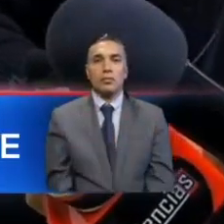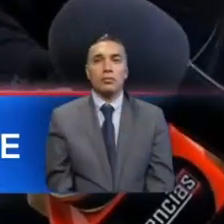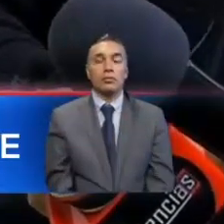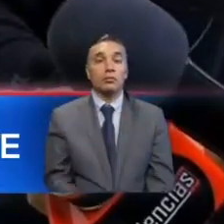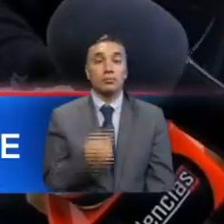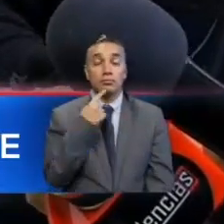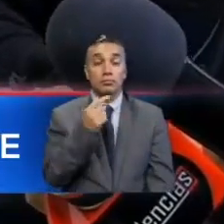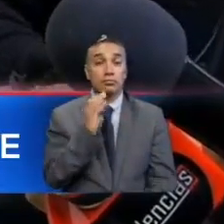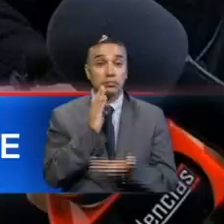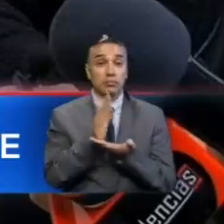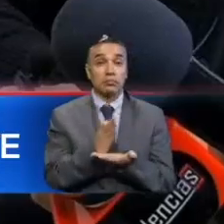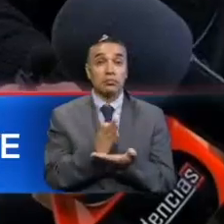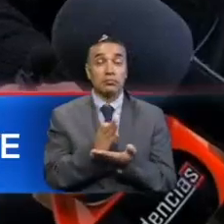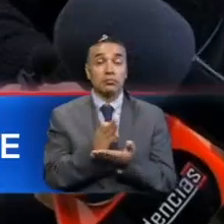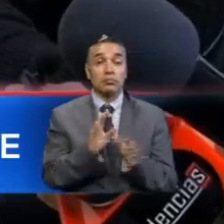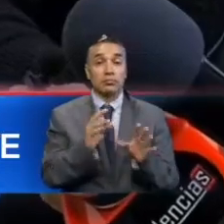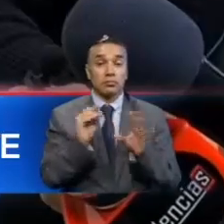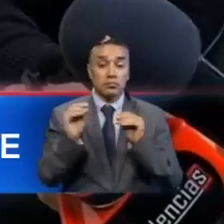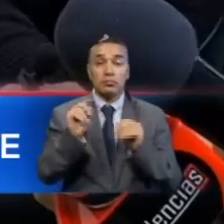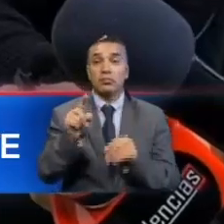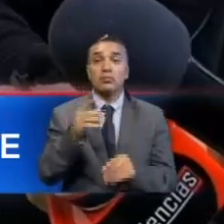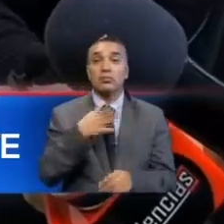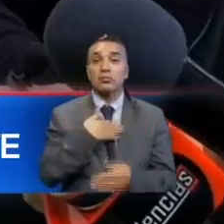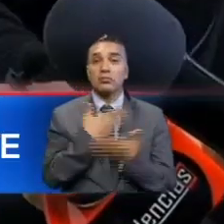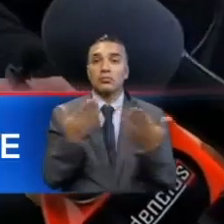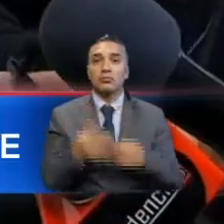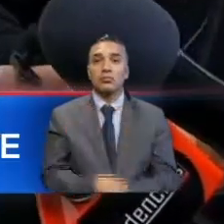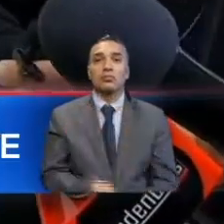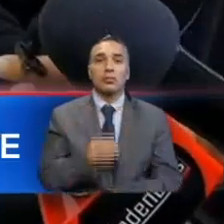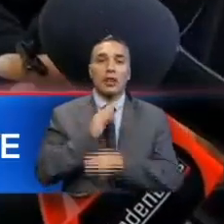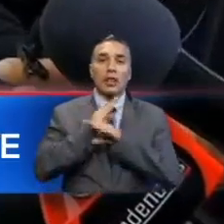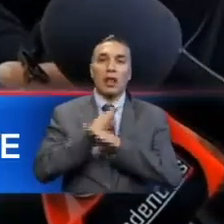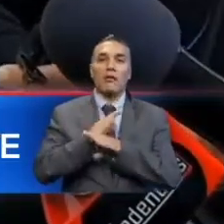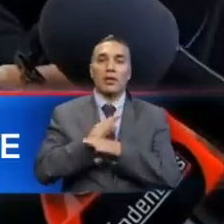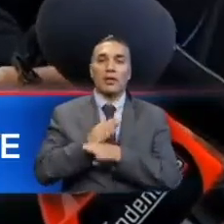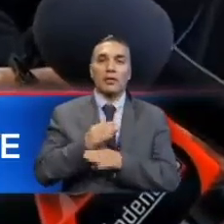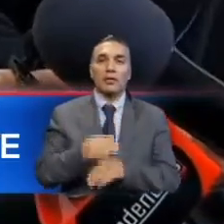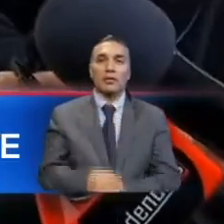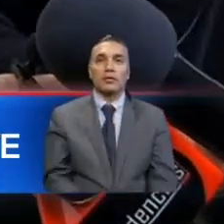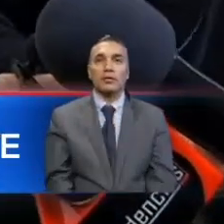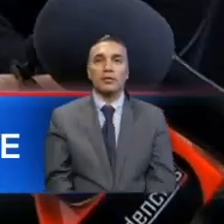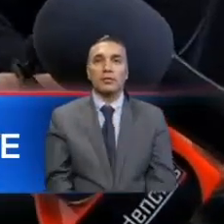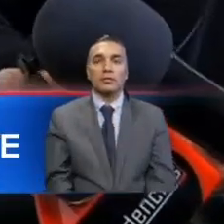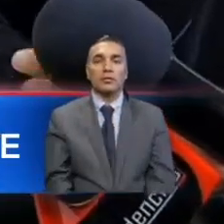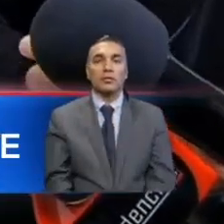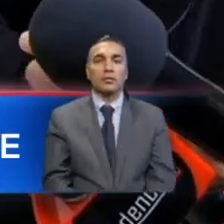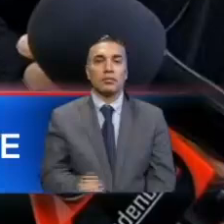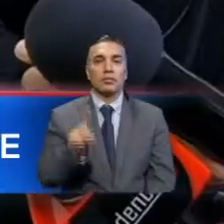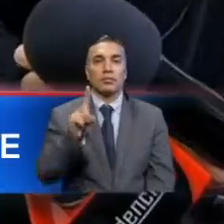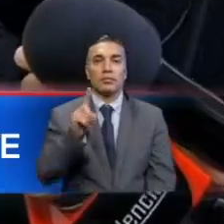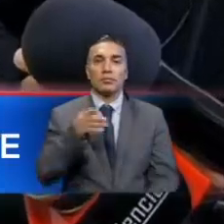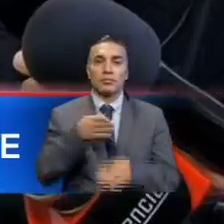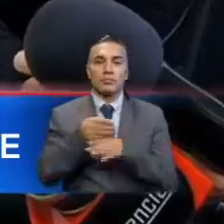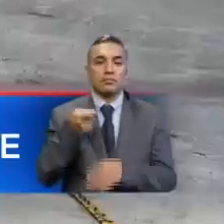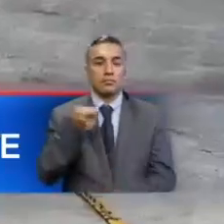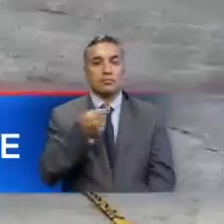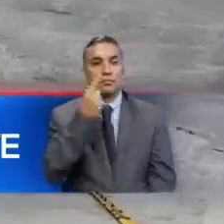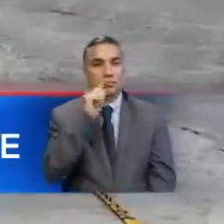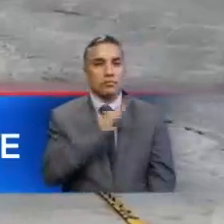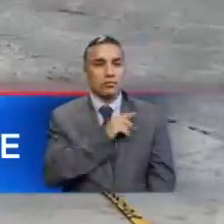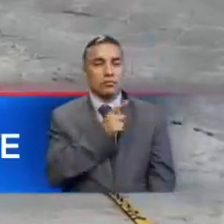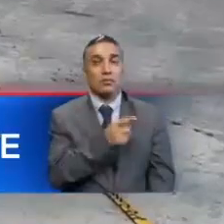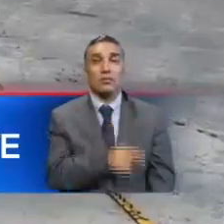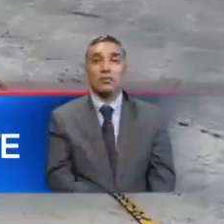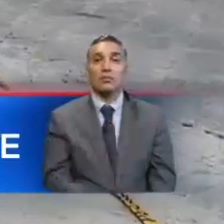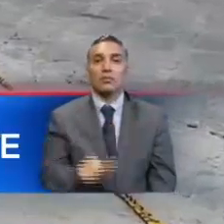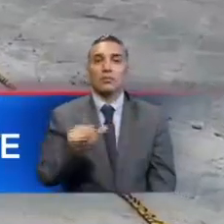versiones del señor, indica pues de que se estaría defendiendo prácticamente de este ataque causado por el hoy herido.